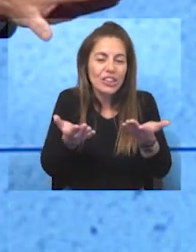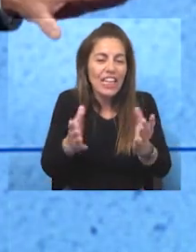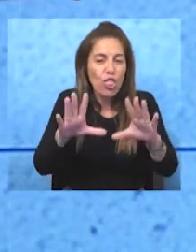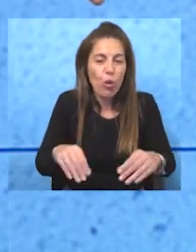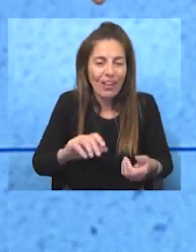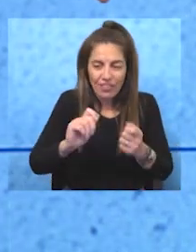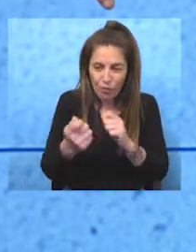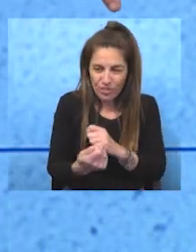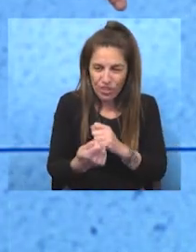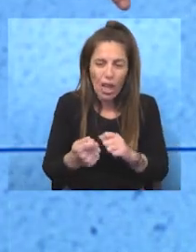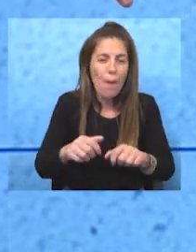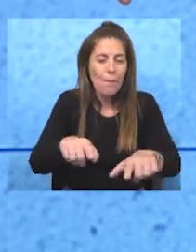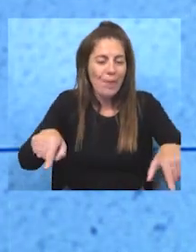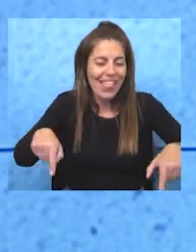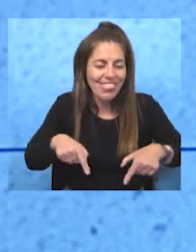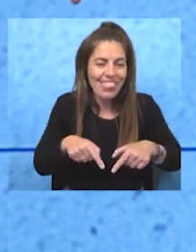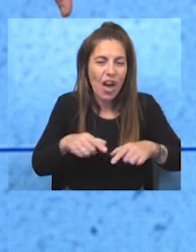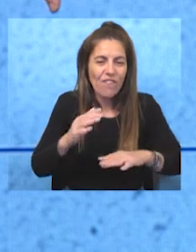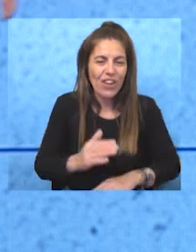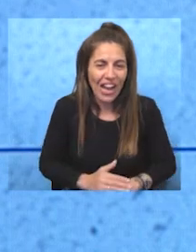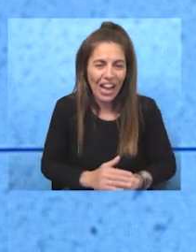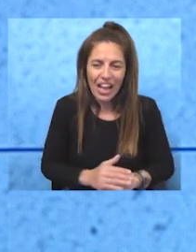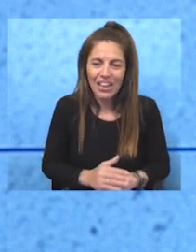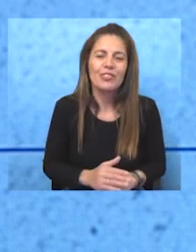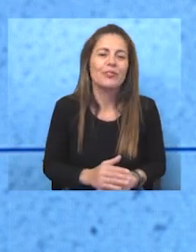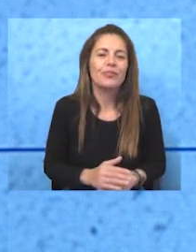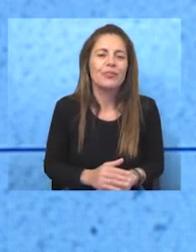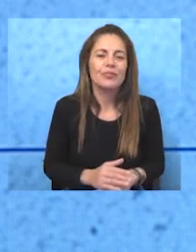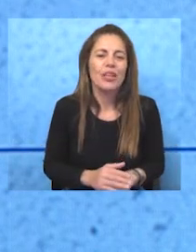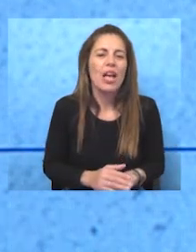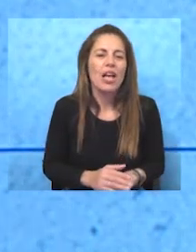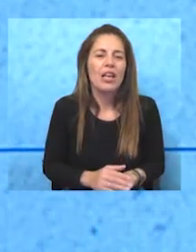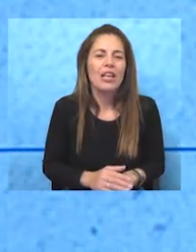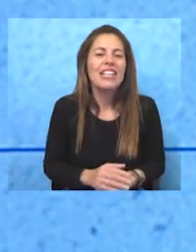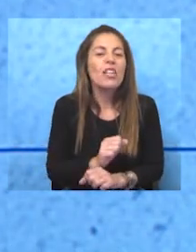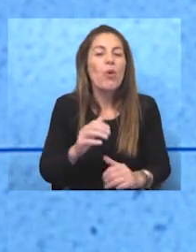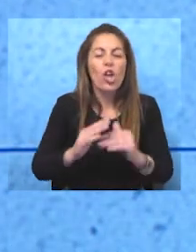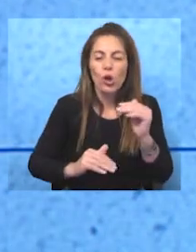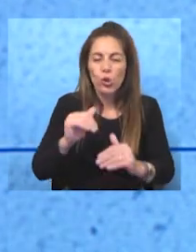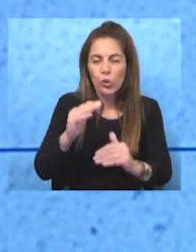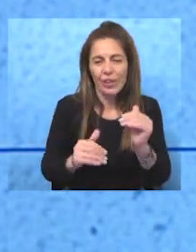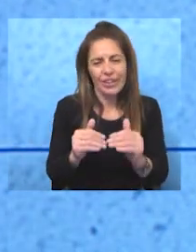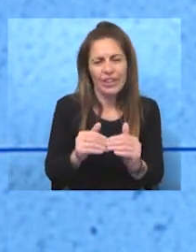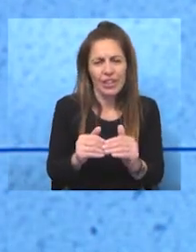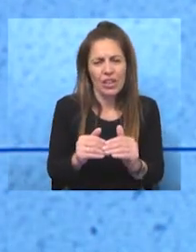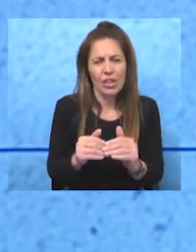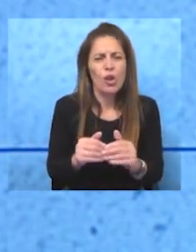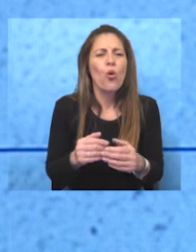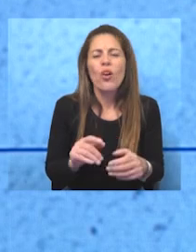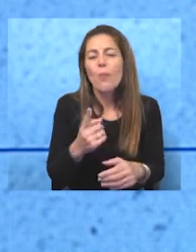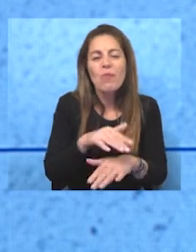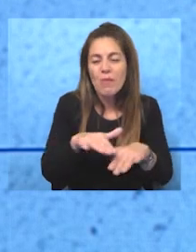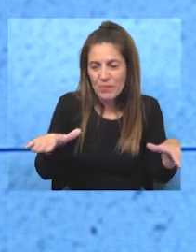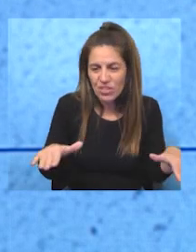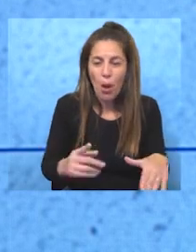transformaciones planta baja o planta ballista como le llamamos porque dicen se puede construir cuando ese primer